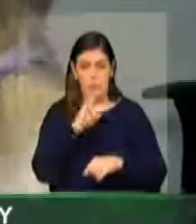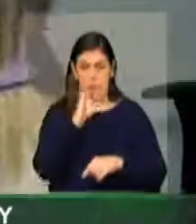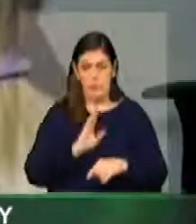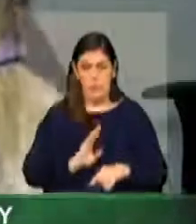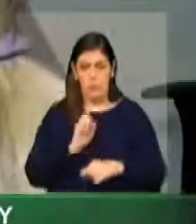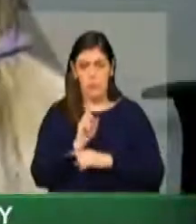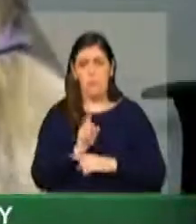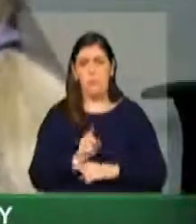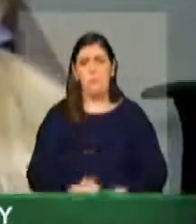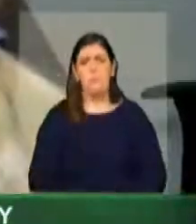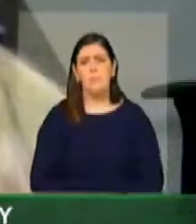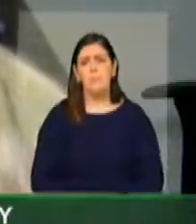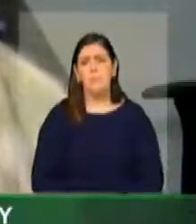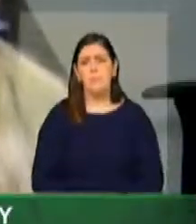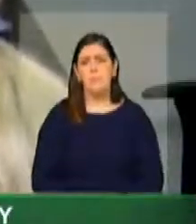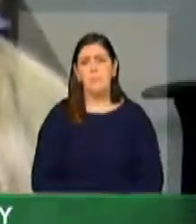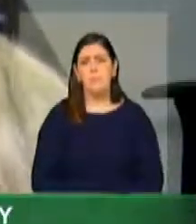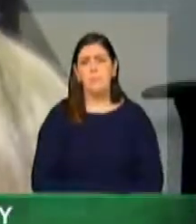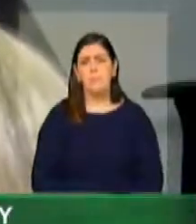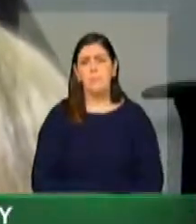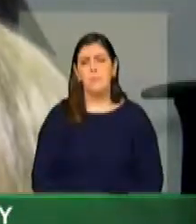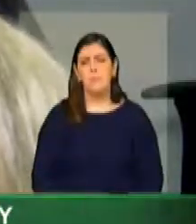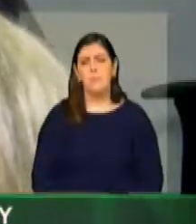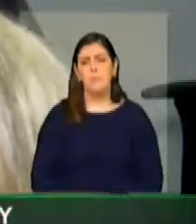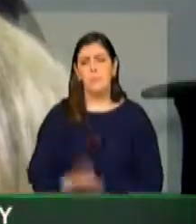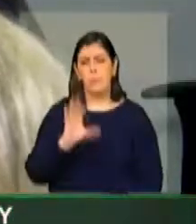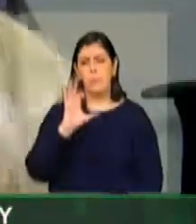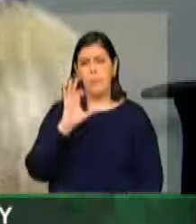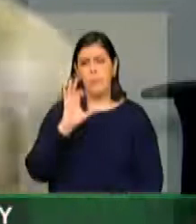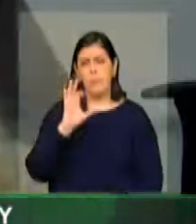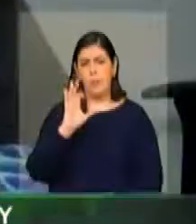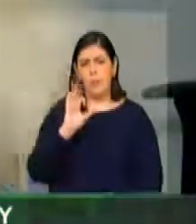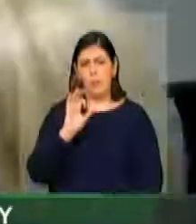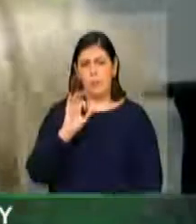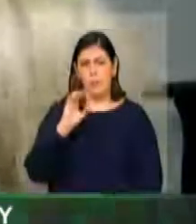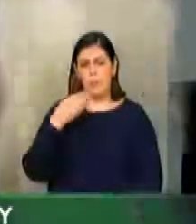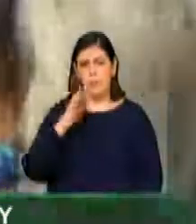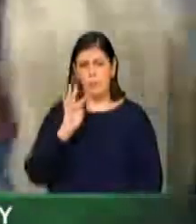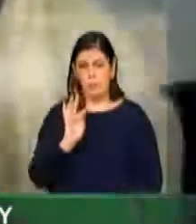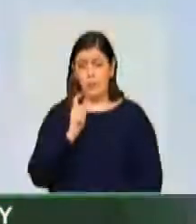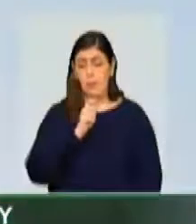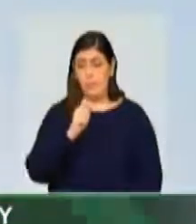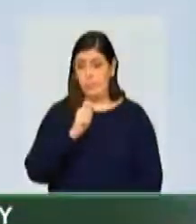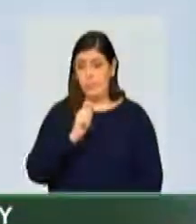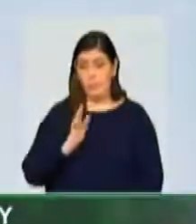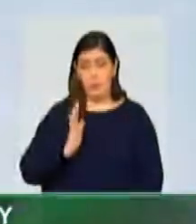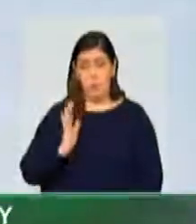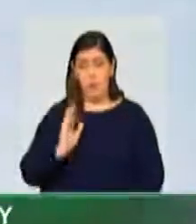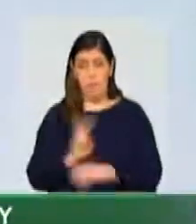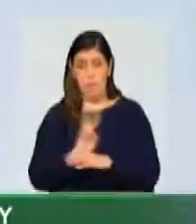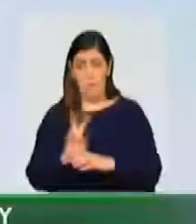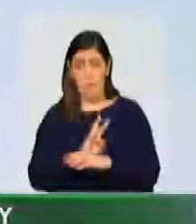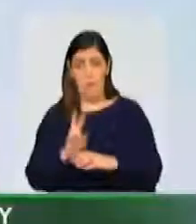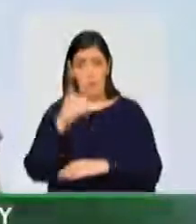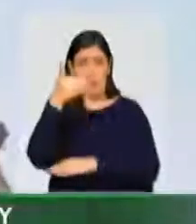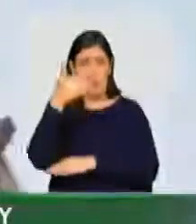Ayer comenzó a mostrar sin que... La SBT de Cuiabá y TV Ciudad de Verde entrevistaron a la mujer que estaba haciendo vigilancia contratada por el